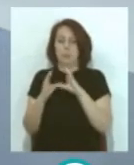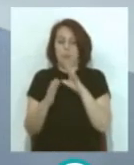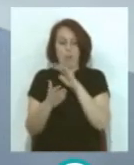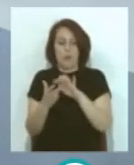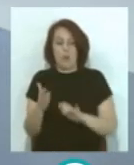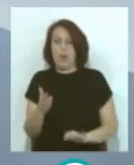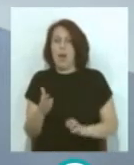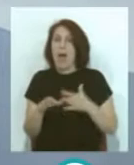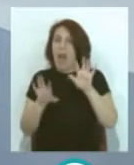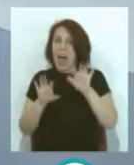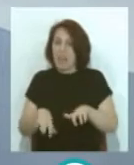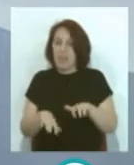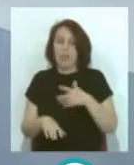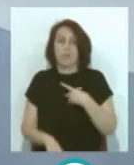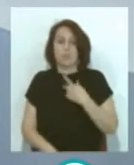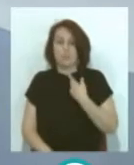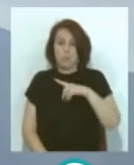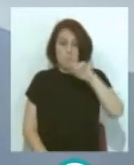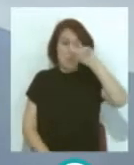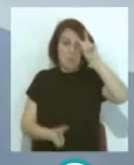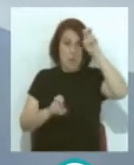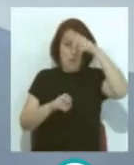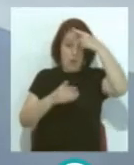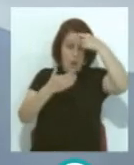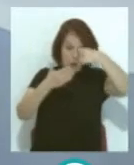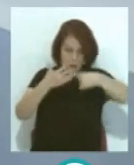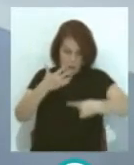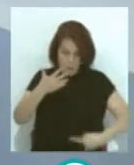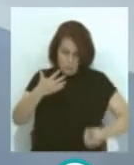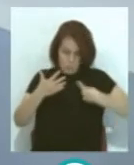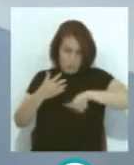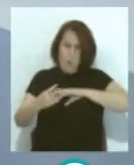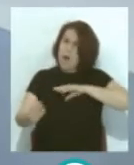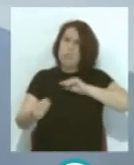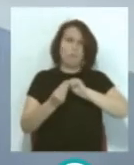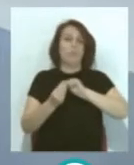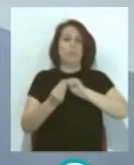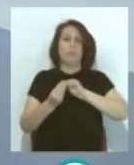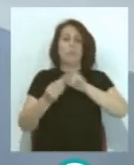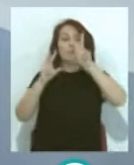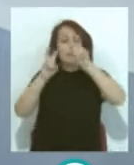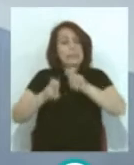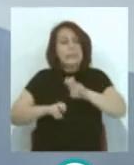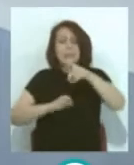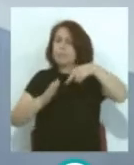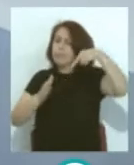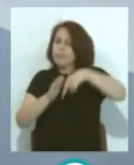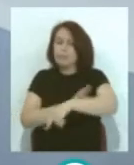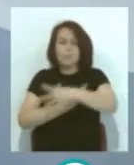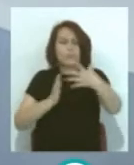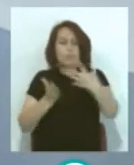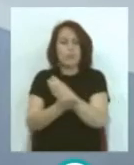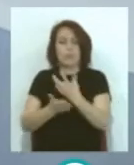Club de Fútbol, desde el primer punto hasta el último, estamos totalmente de acuerdo que se investigue a fondo todo